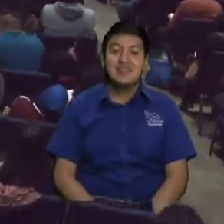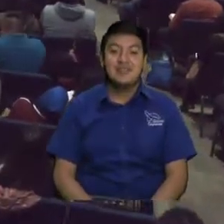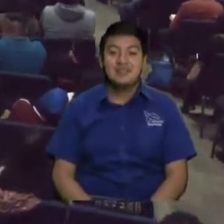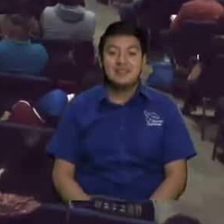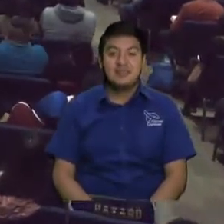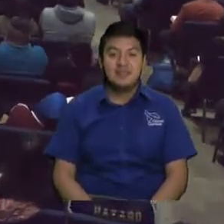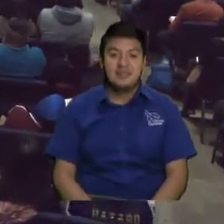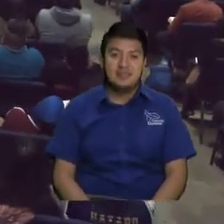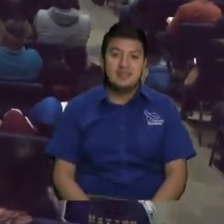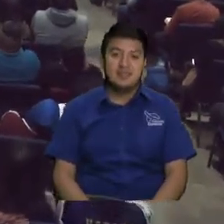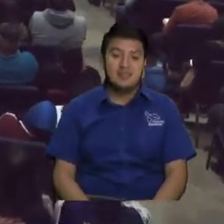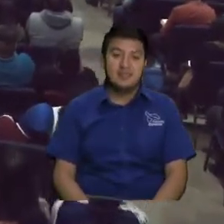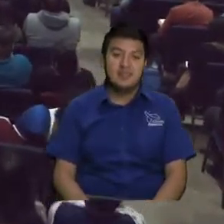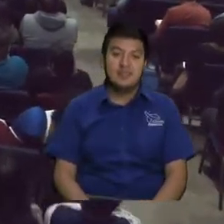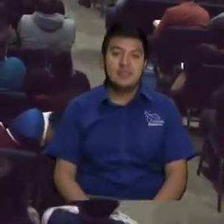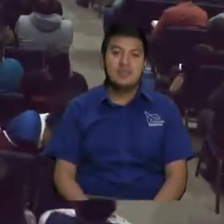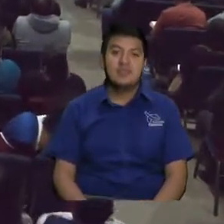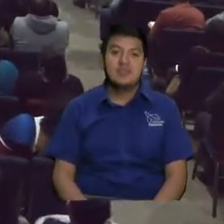No, hermano.